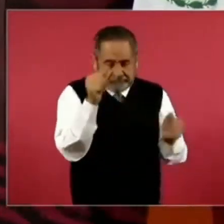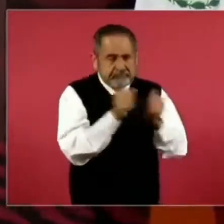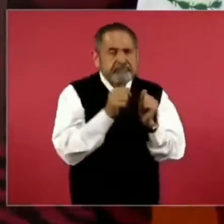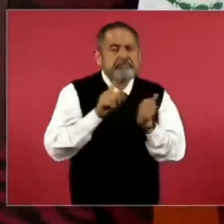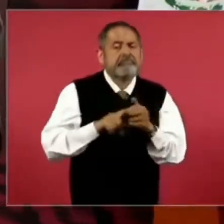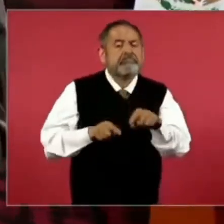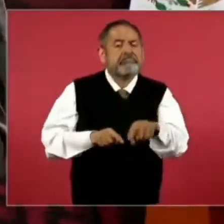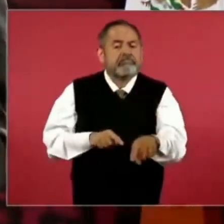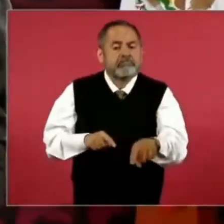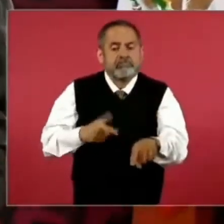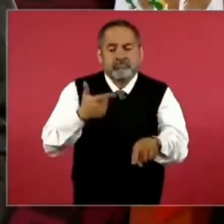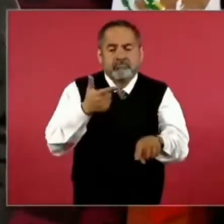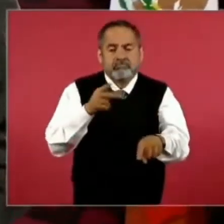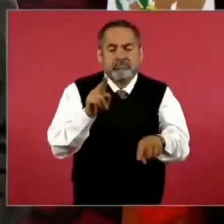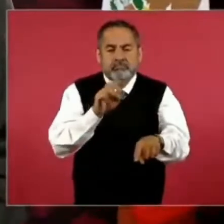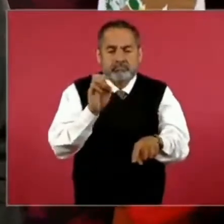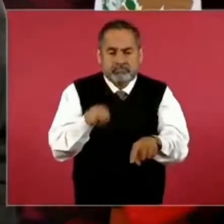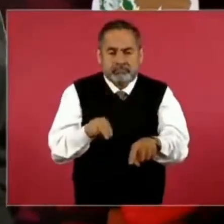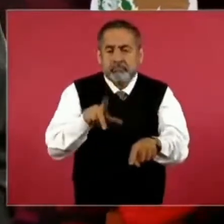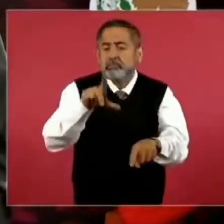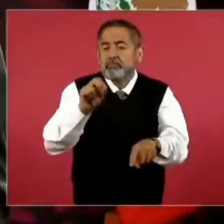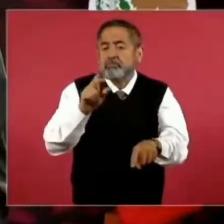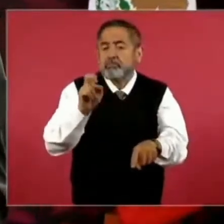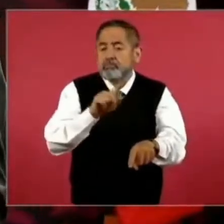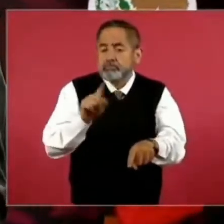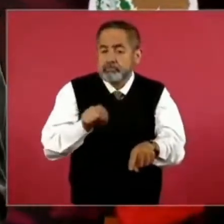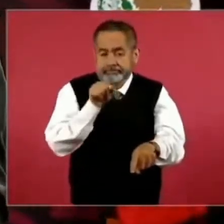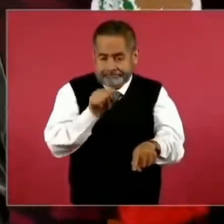con Guzmán López